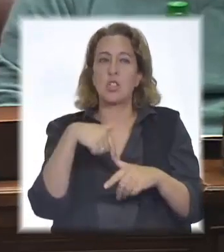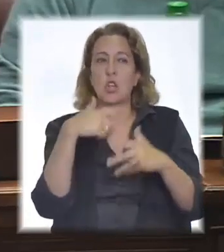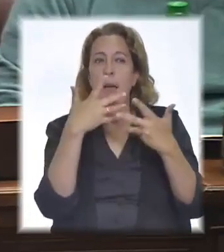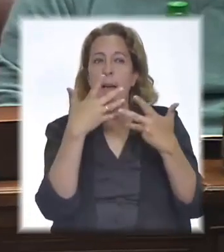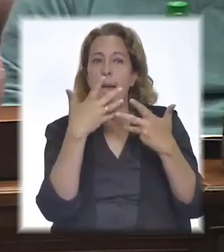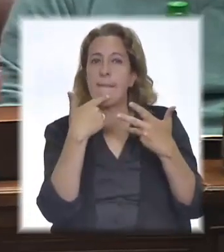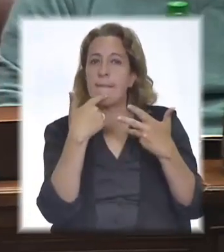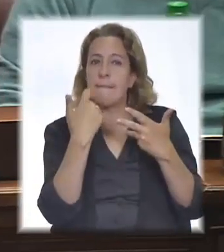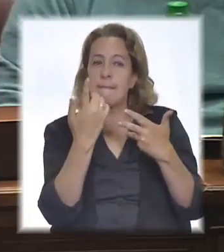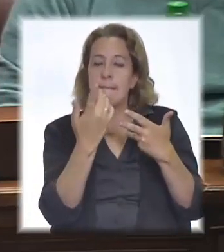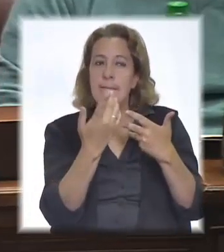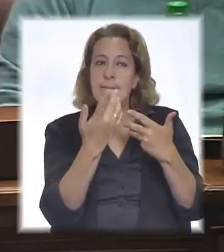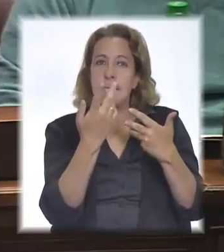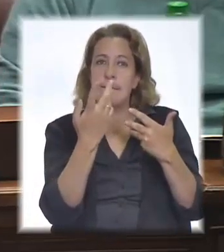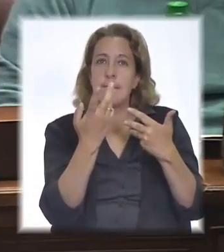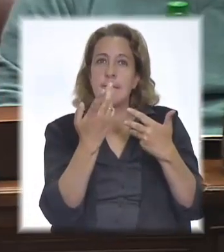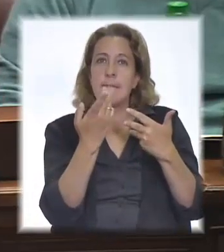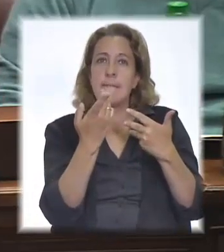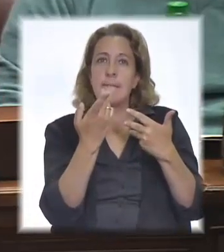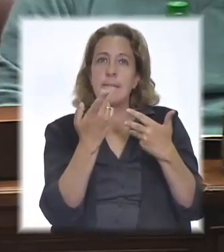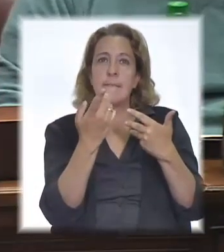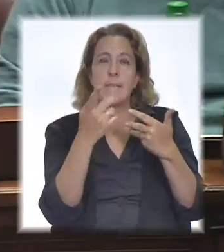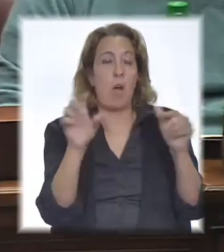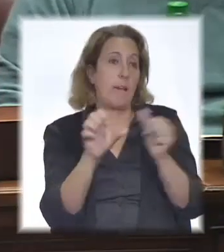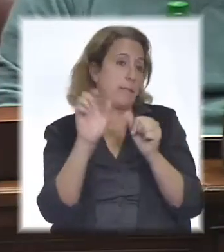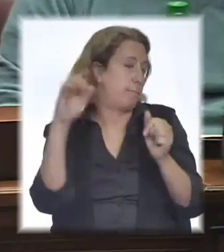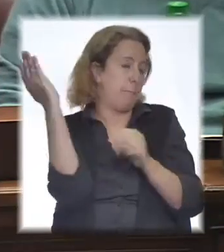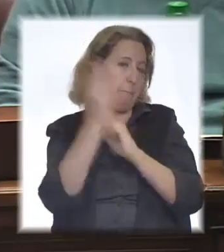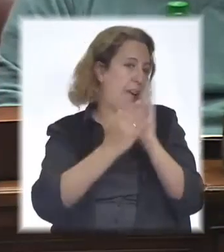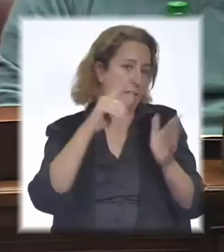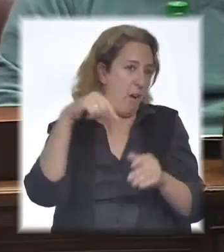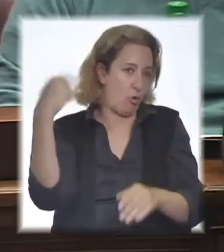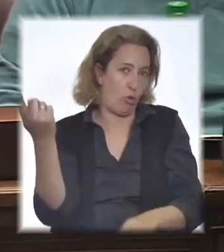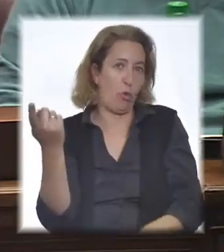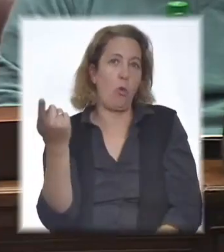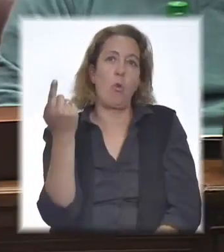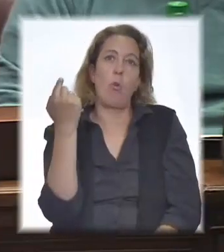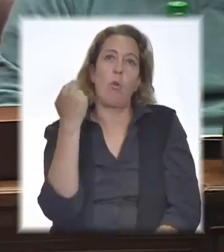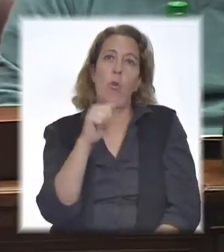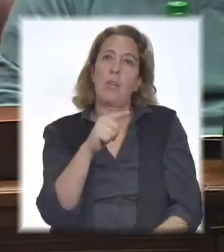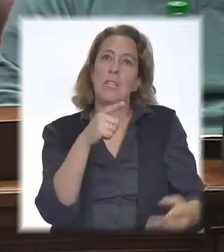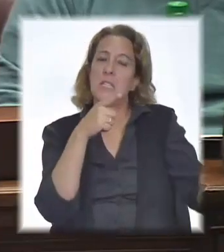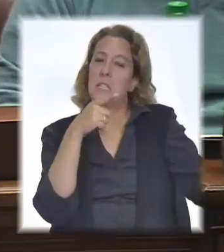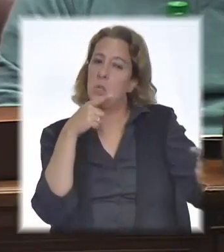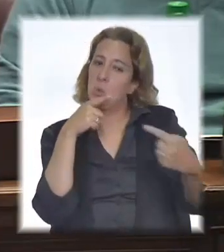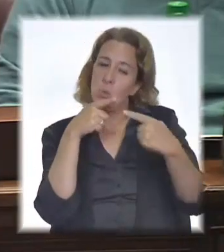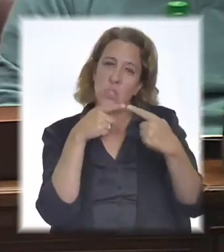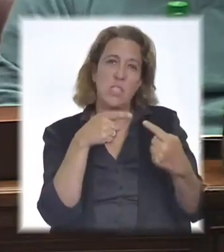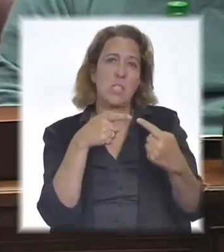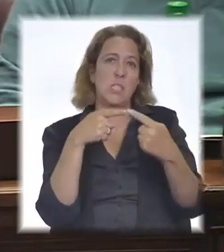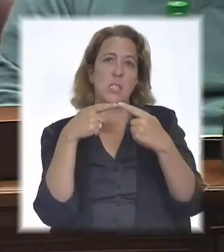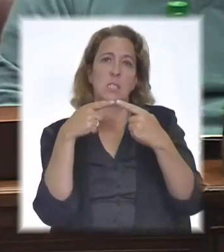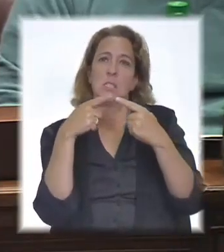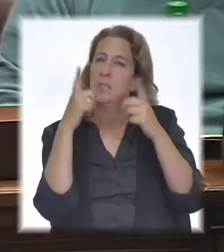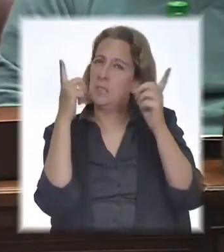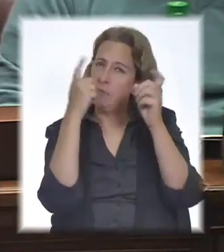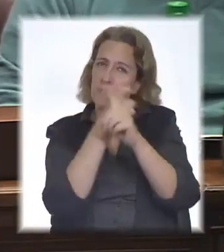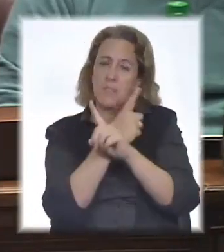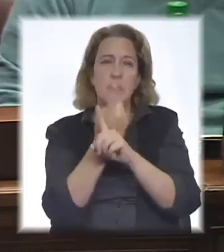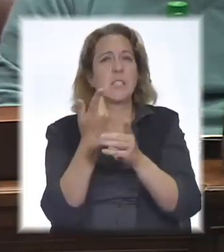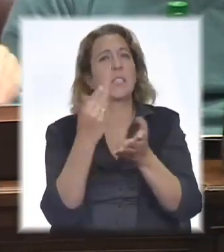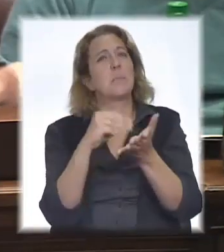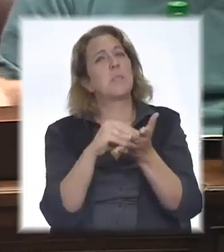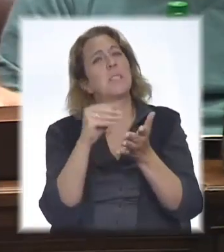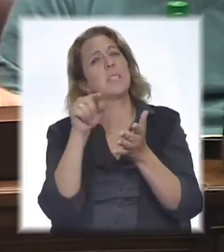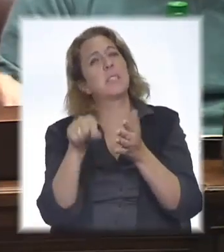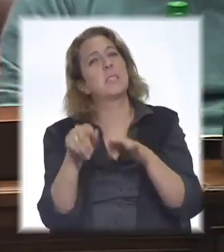y finalmente esa lucha tan dura que además hay que decir en